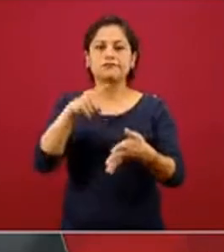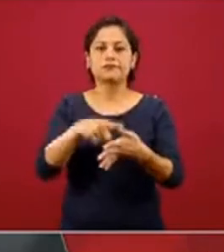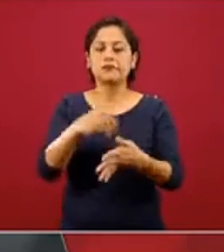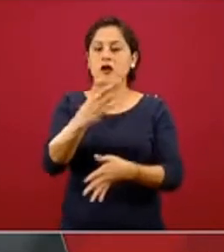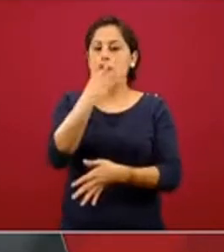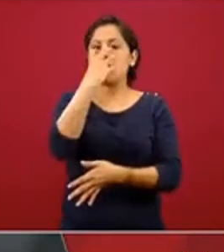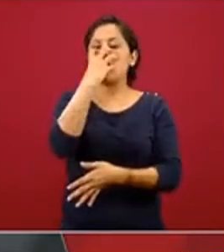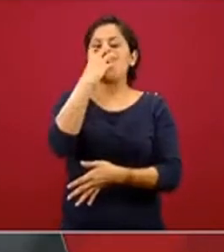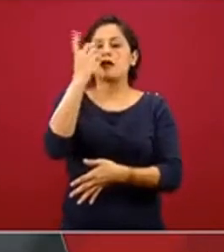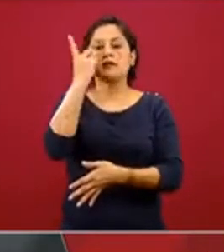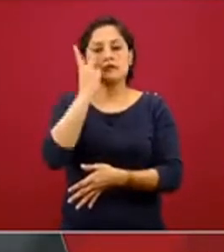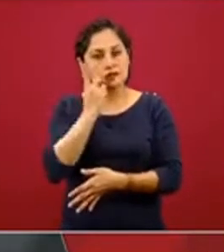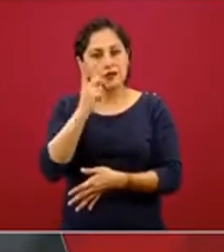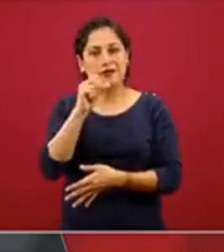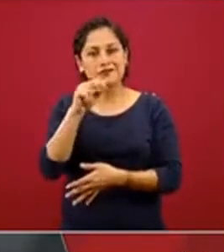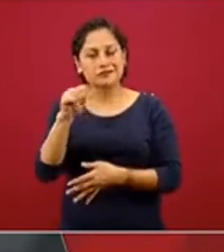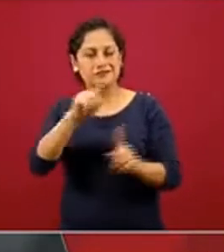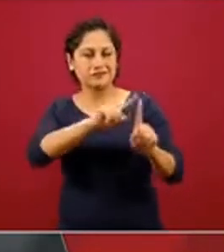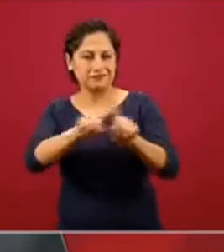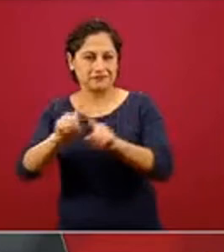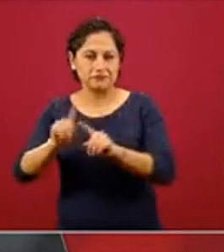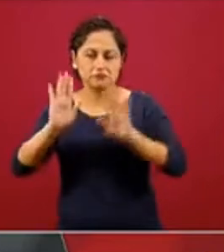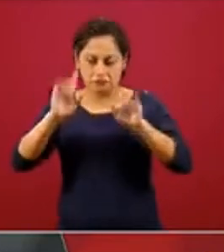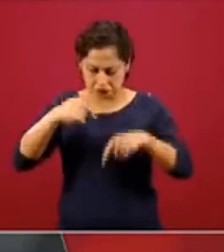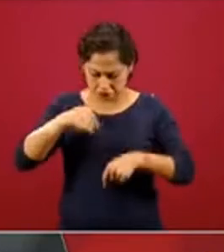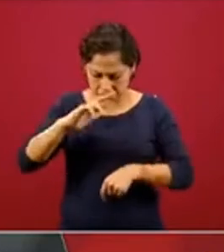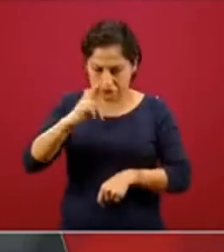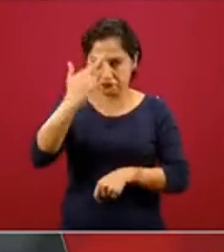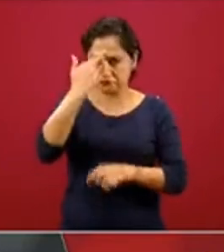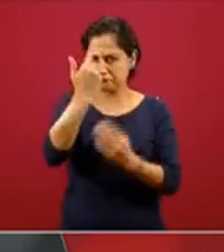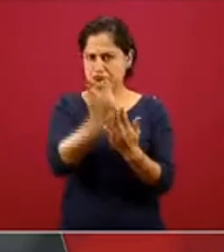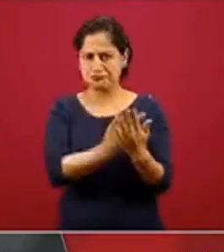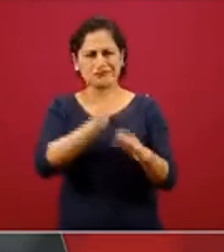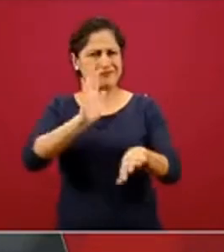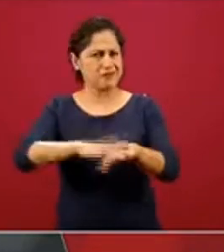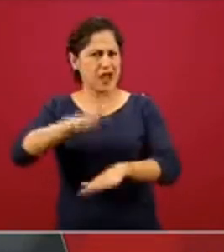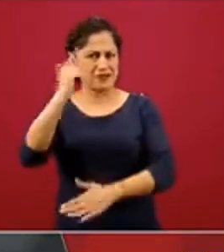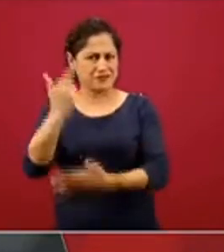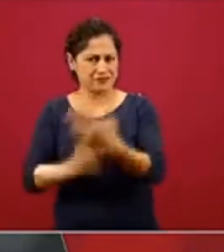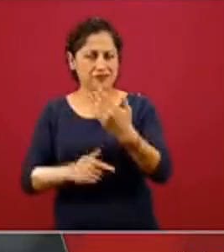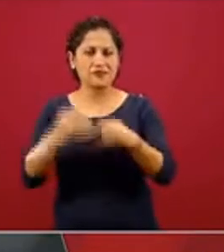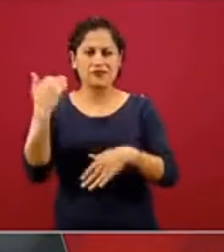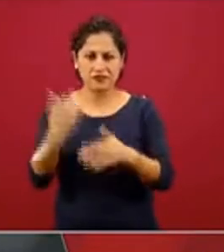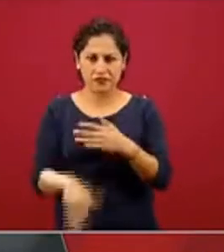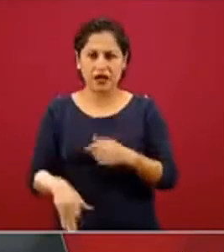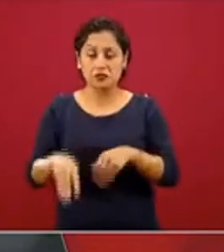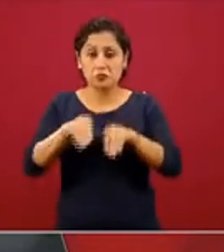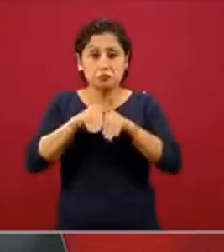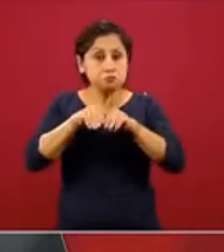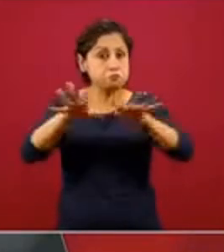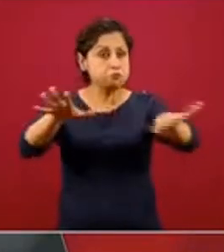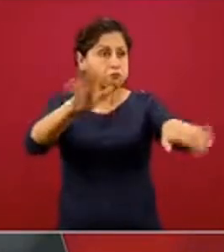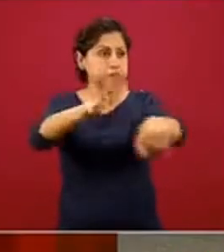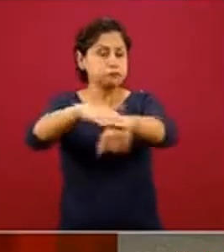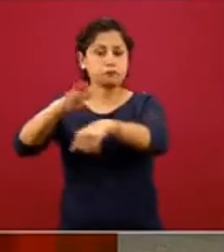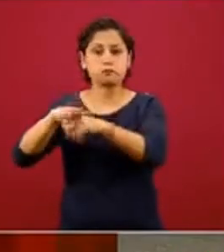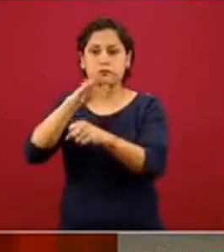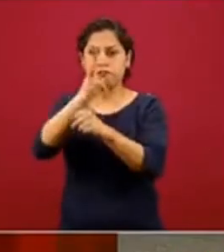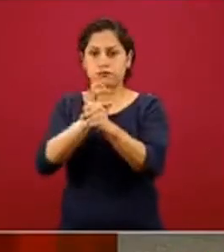considerar solo algunos de los que tengo en este momento en mente. Y se abrió la convocatoria. Estábamos buscando más